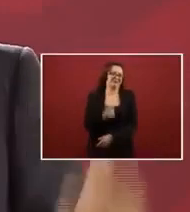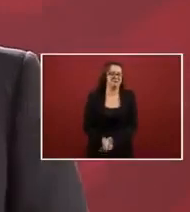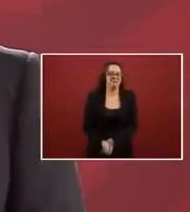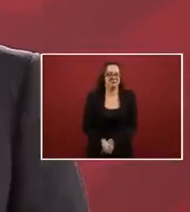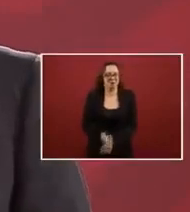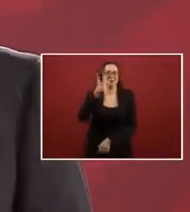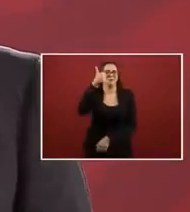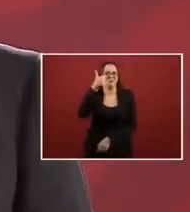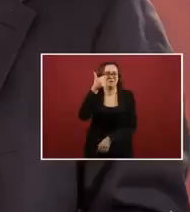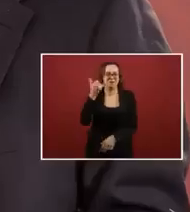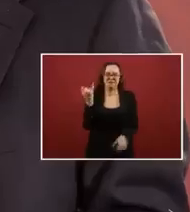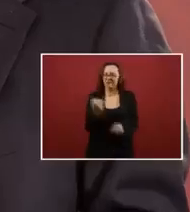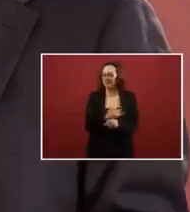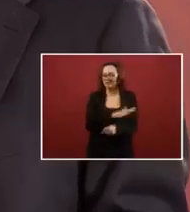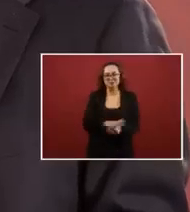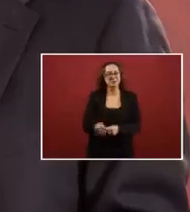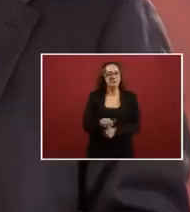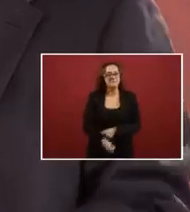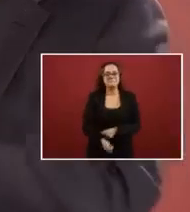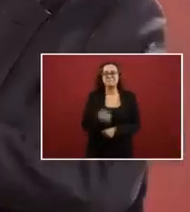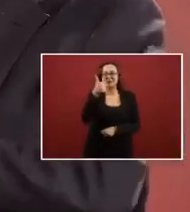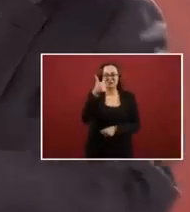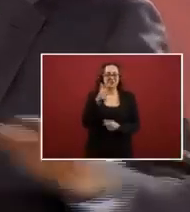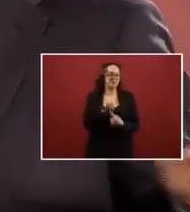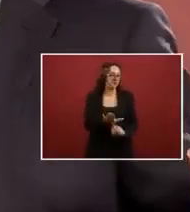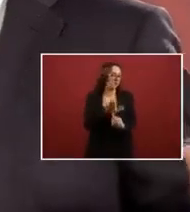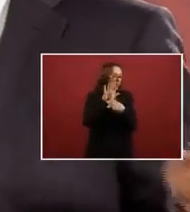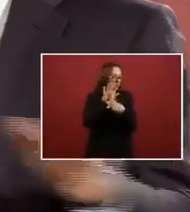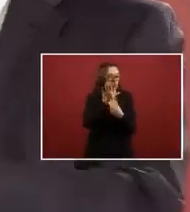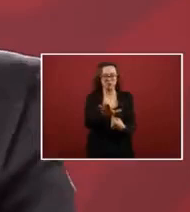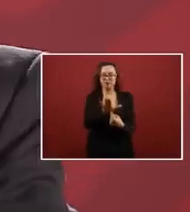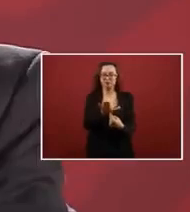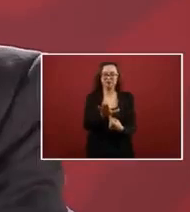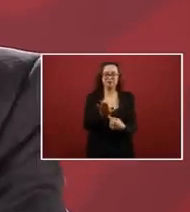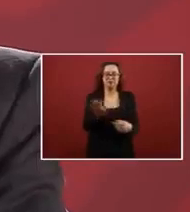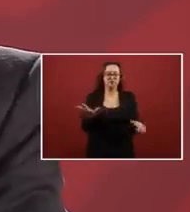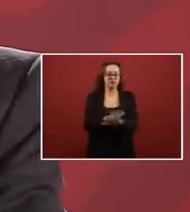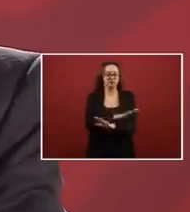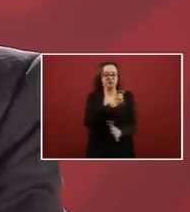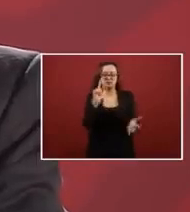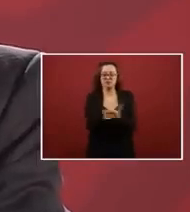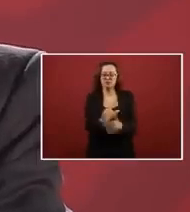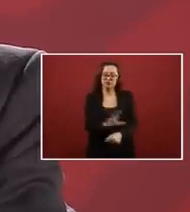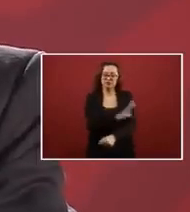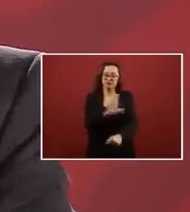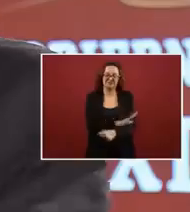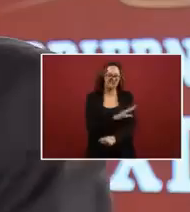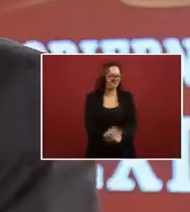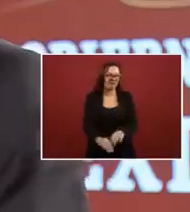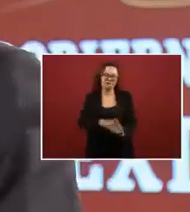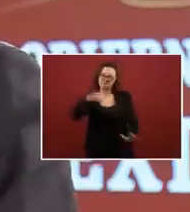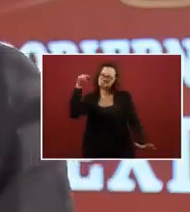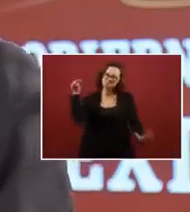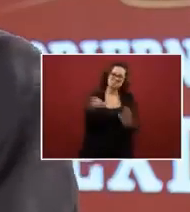vez en muchos años, lo cual demostraba que la llamada reforma energética fue un